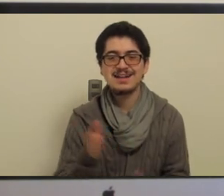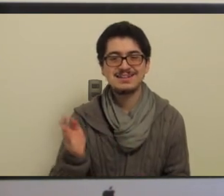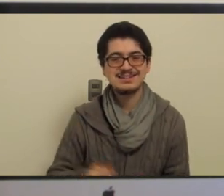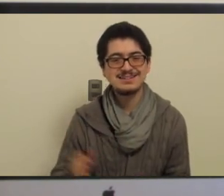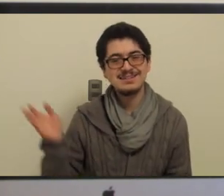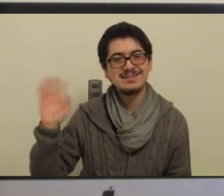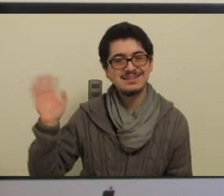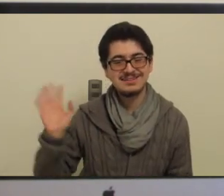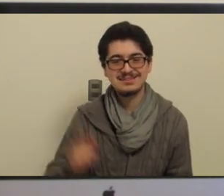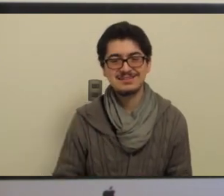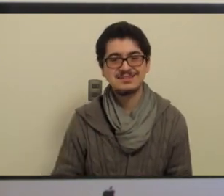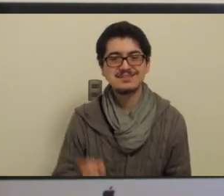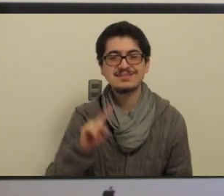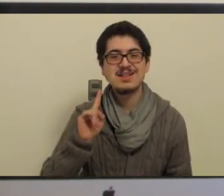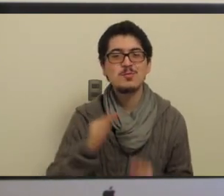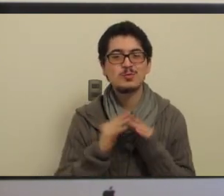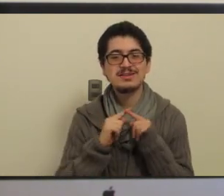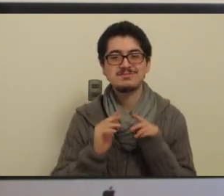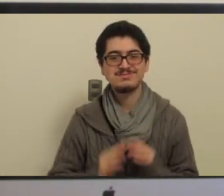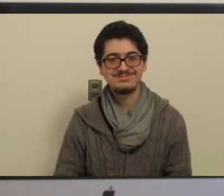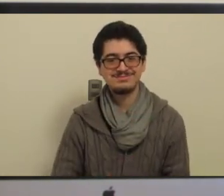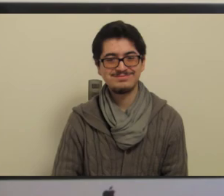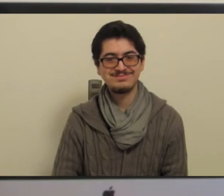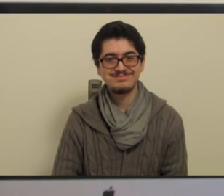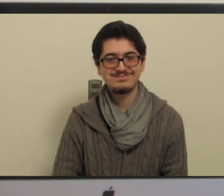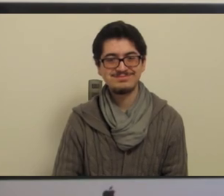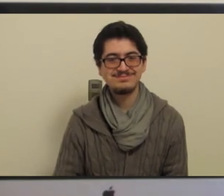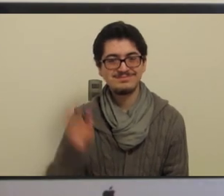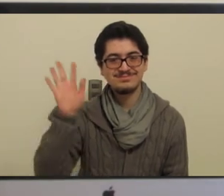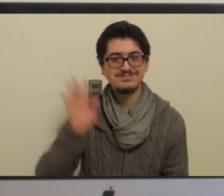nos vemos la próxima semana y que estén extremadamente bien. Saludos por su casa. Chao.